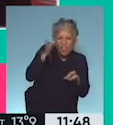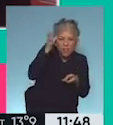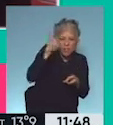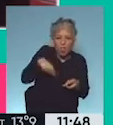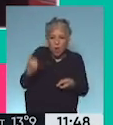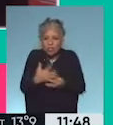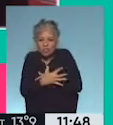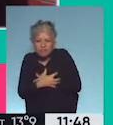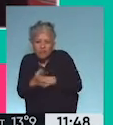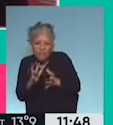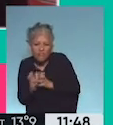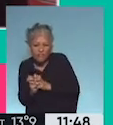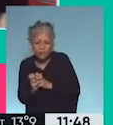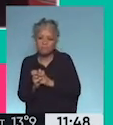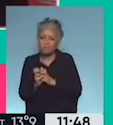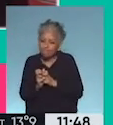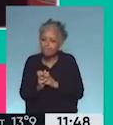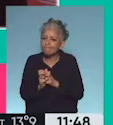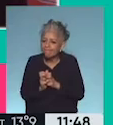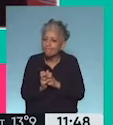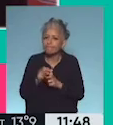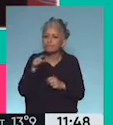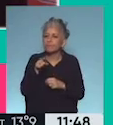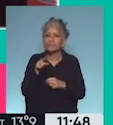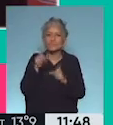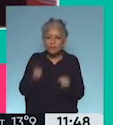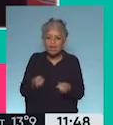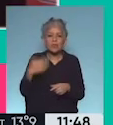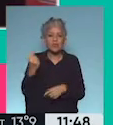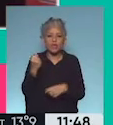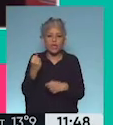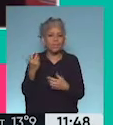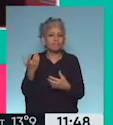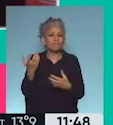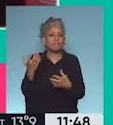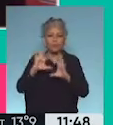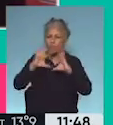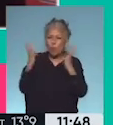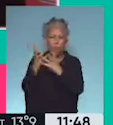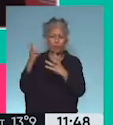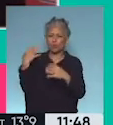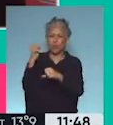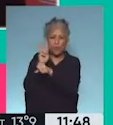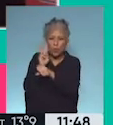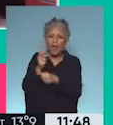Esa mirada estrecha que tiene que ver con descuidar la tierra, la casa, el aire, el agua,